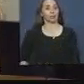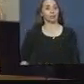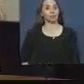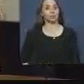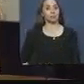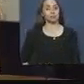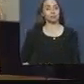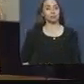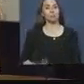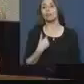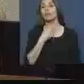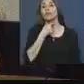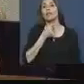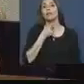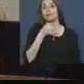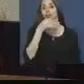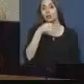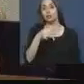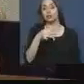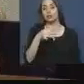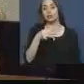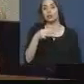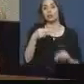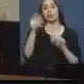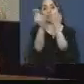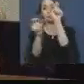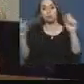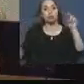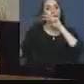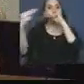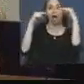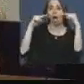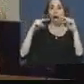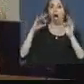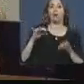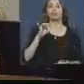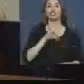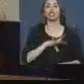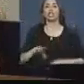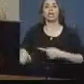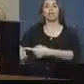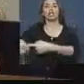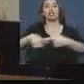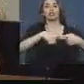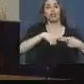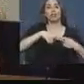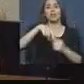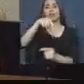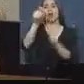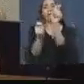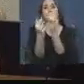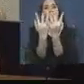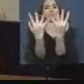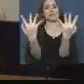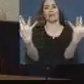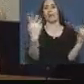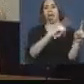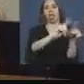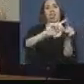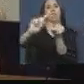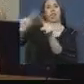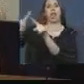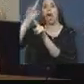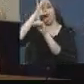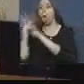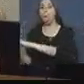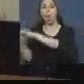quiero poner énfasis en que nos reconocemos como una sociedad absolutamente diversa, no homogénea.